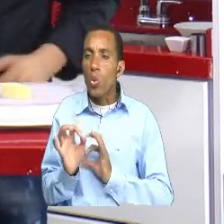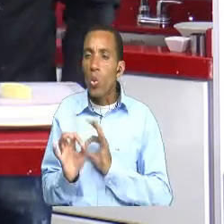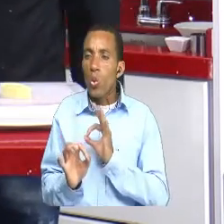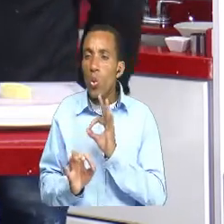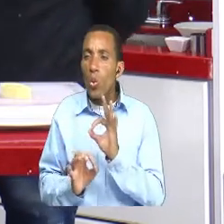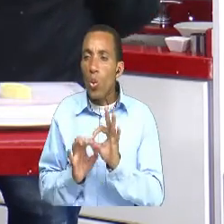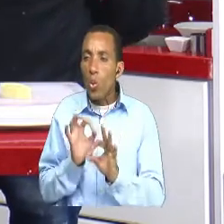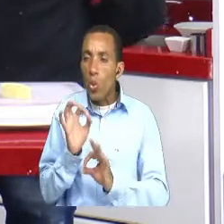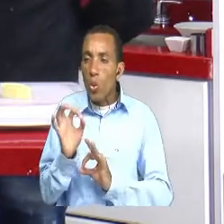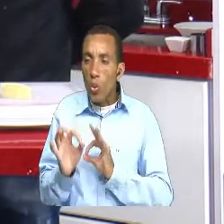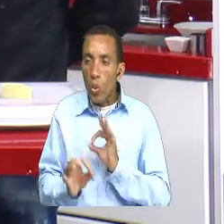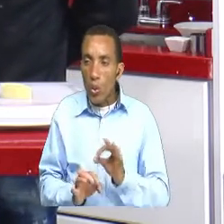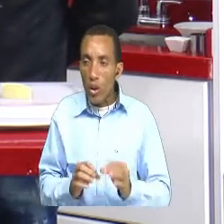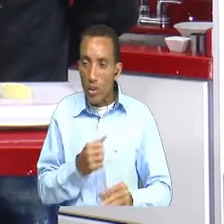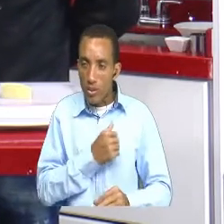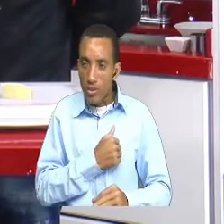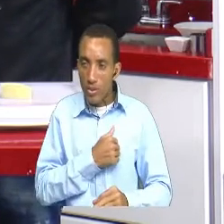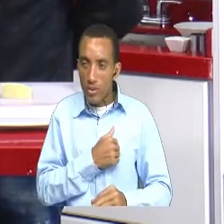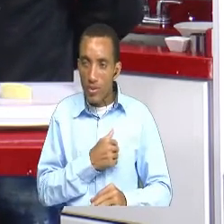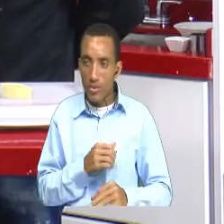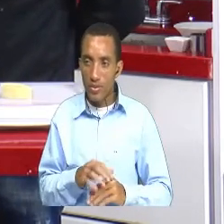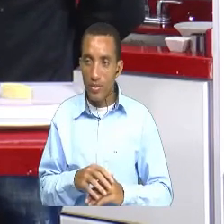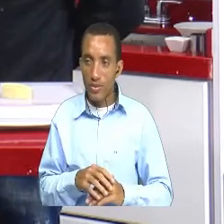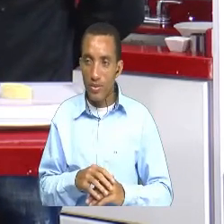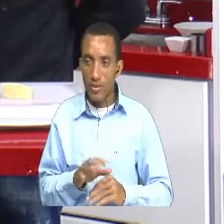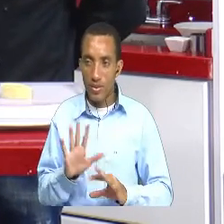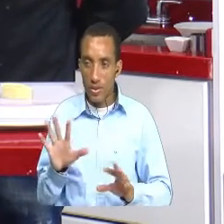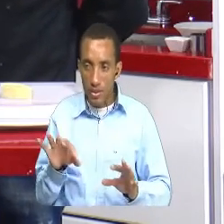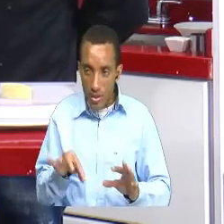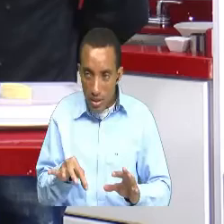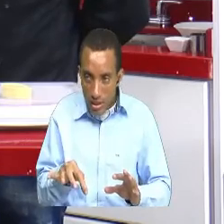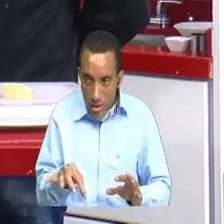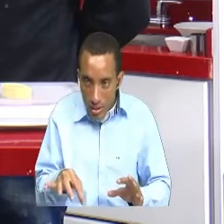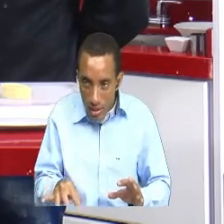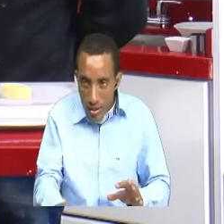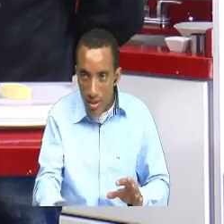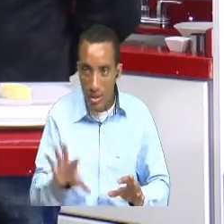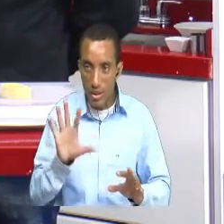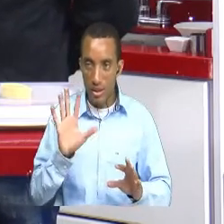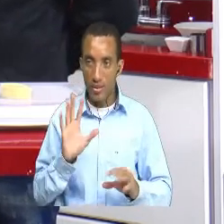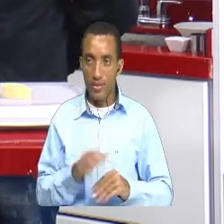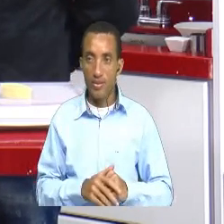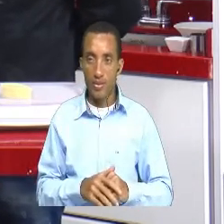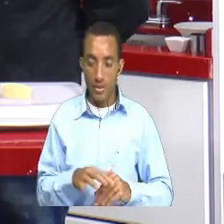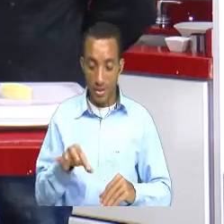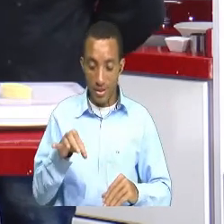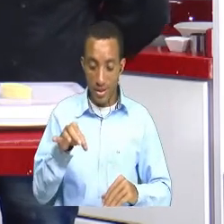por favor no lo vaya a soltar llevar los hilos sueltas ok